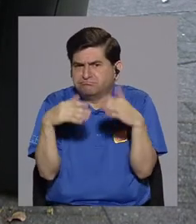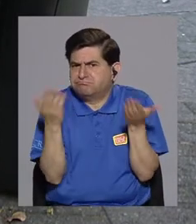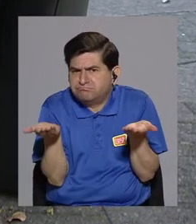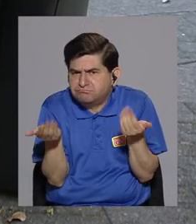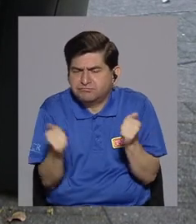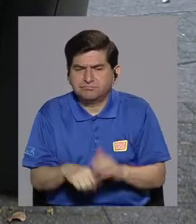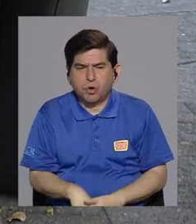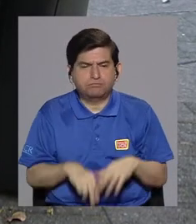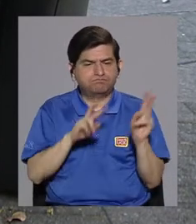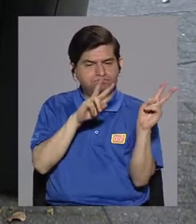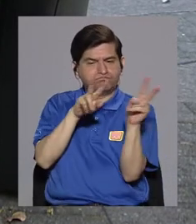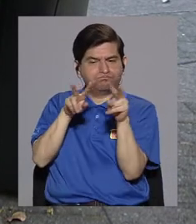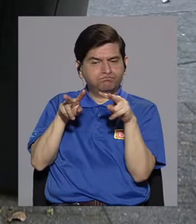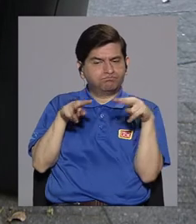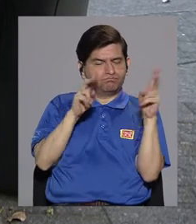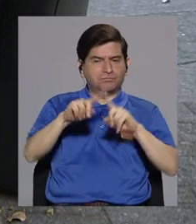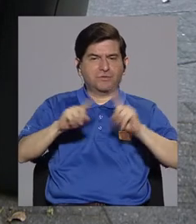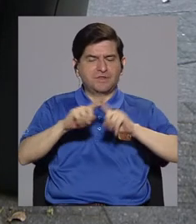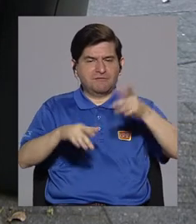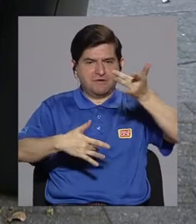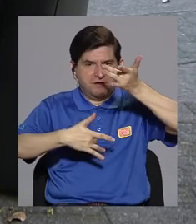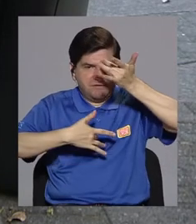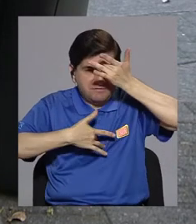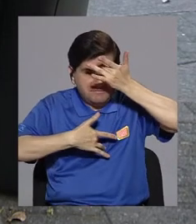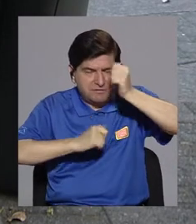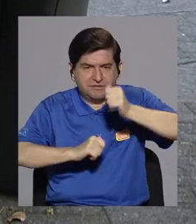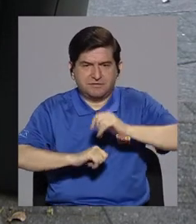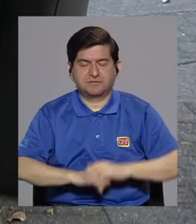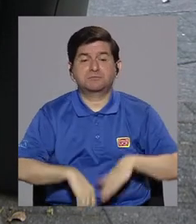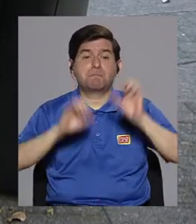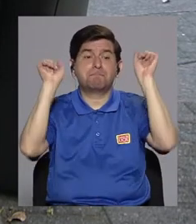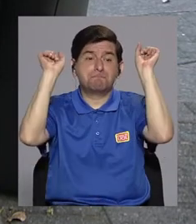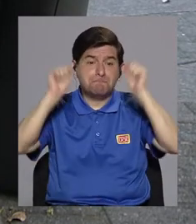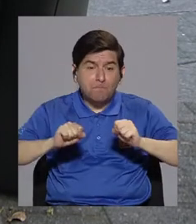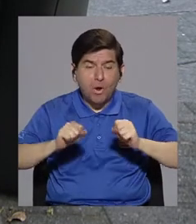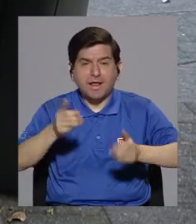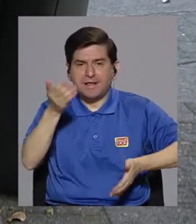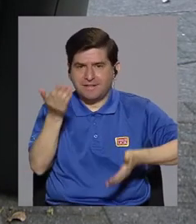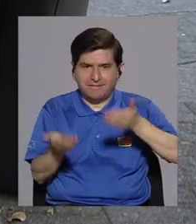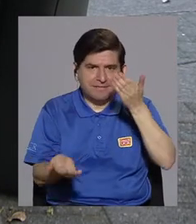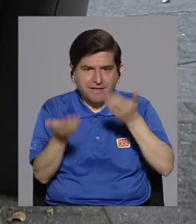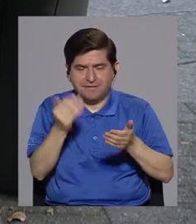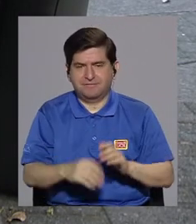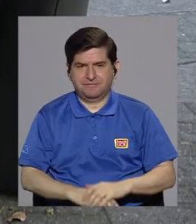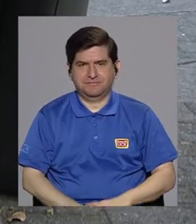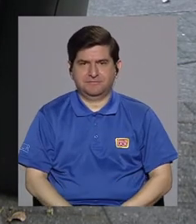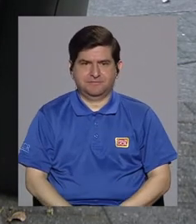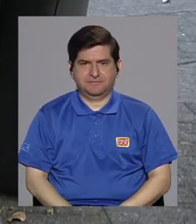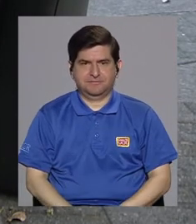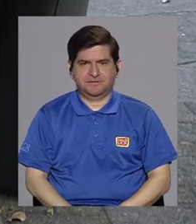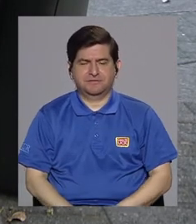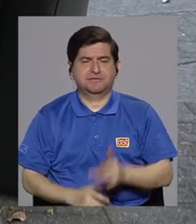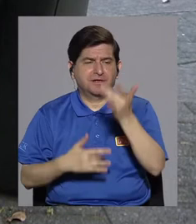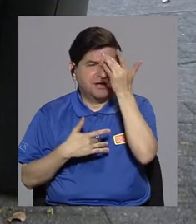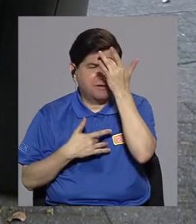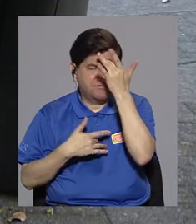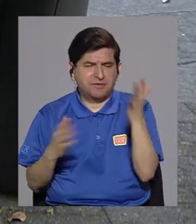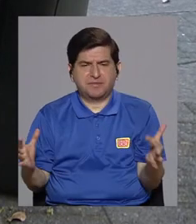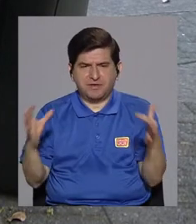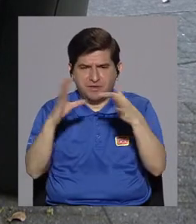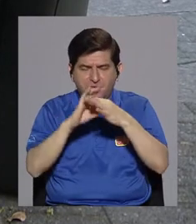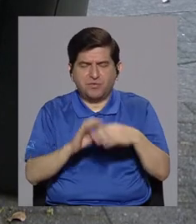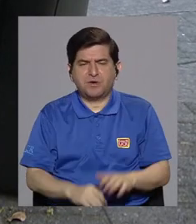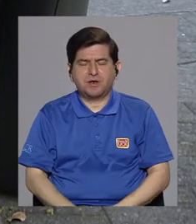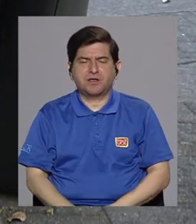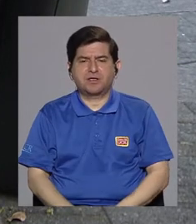poder monitorear una serie de enfermedades que podrían presentarse. Vamos a decir que hay enfermedades asociadas a